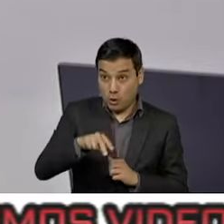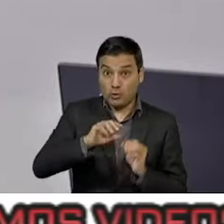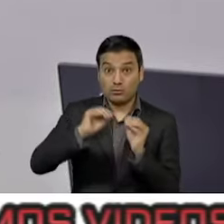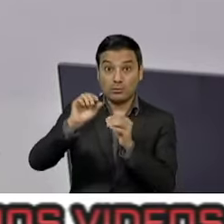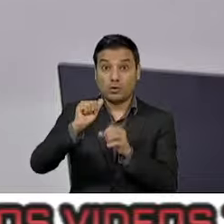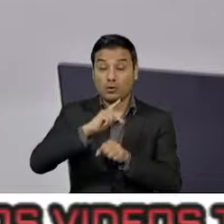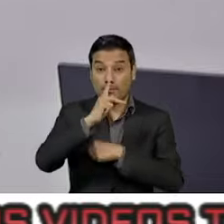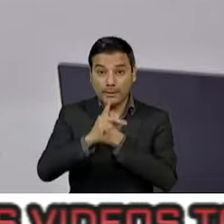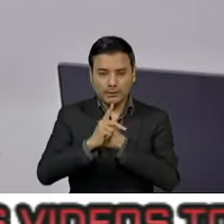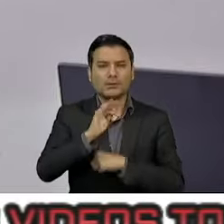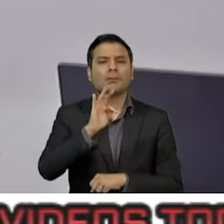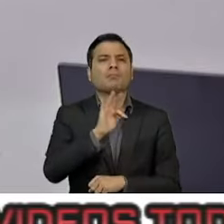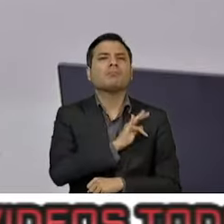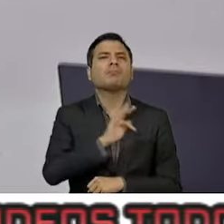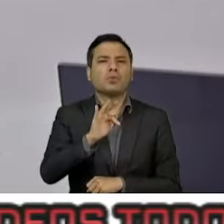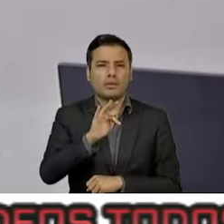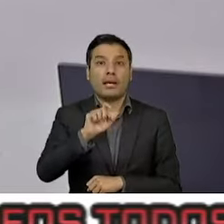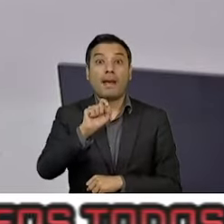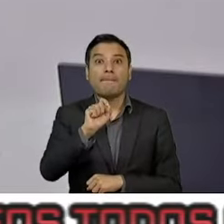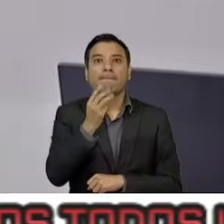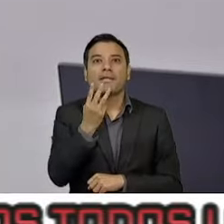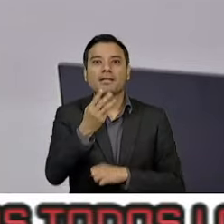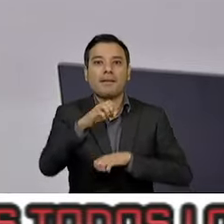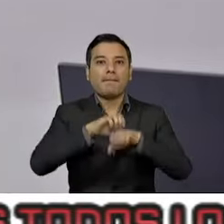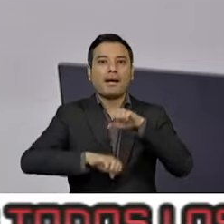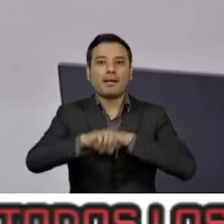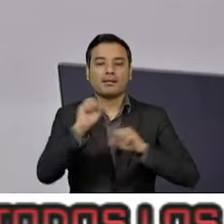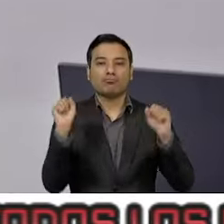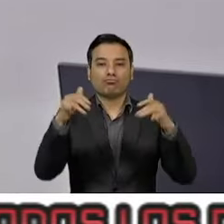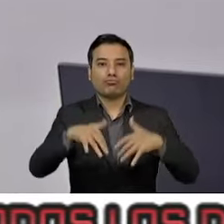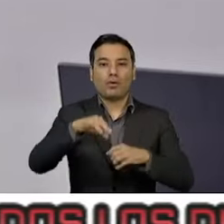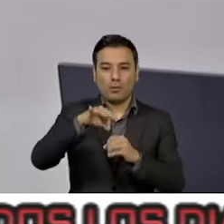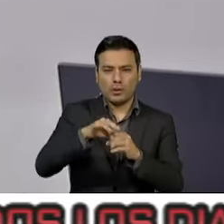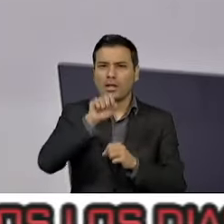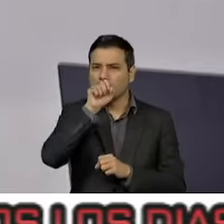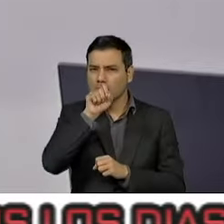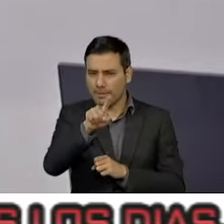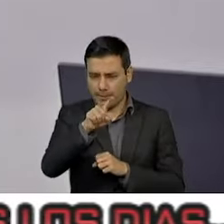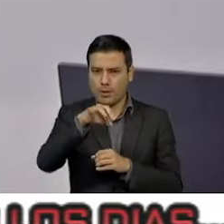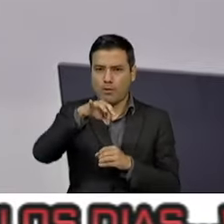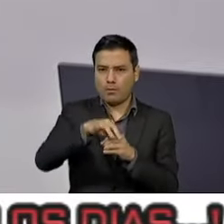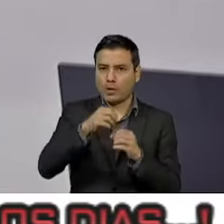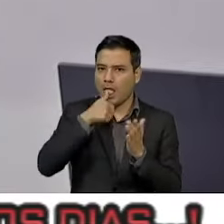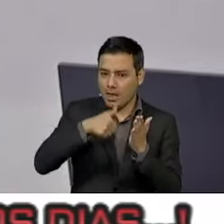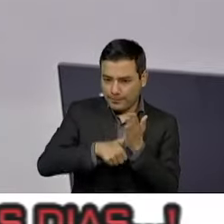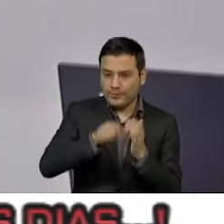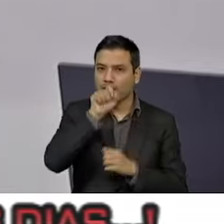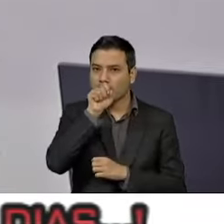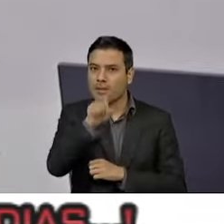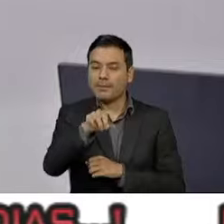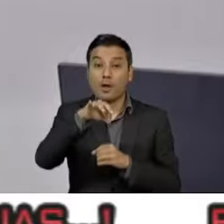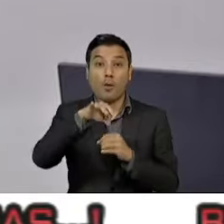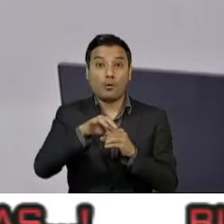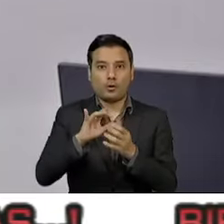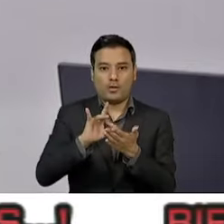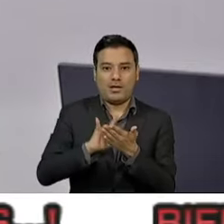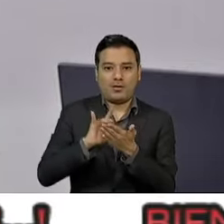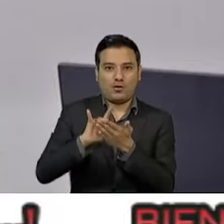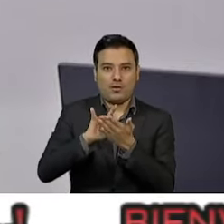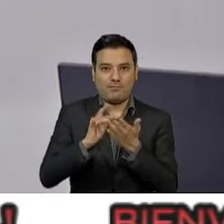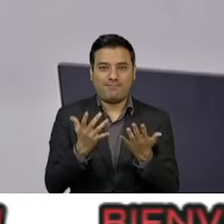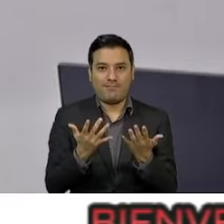extranjero podrán votar desde 23 consulados, además del voto postal y electrónico, que es un primer avance